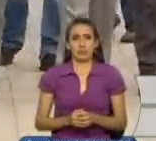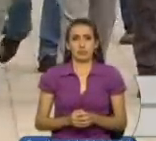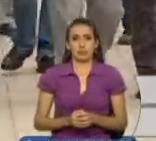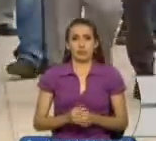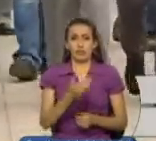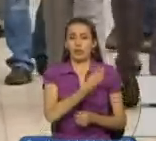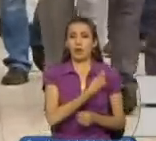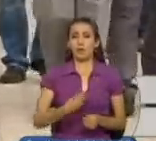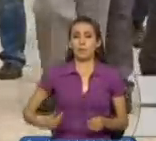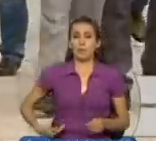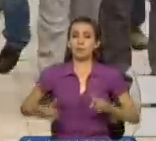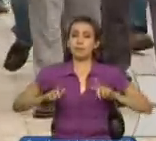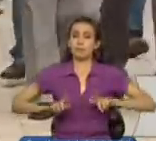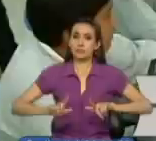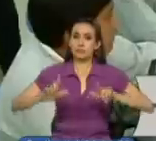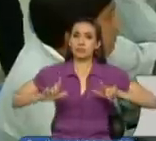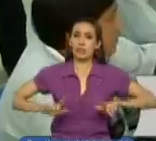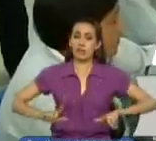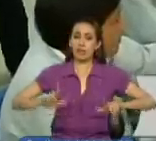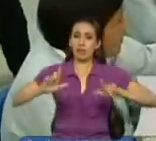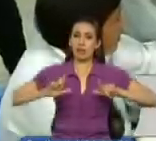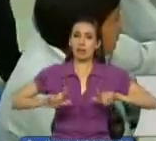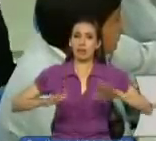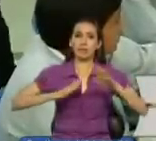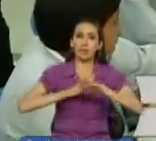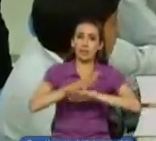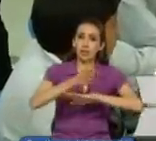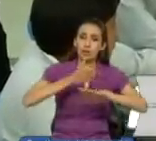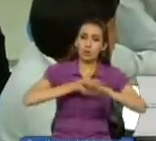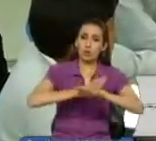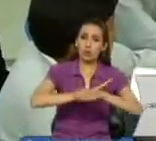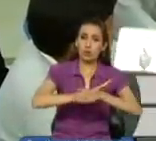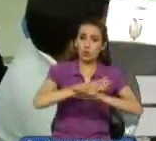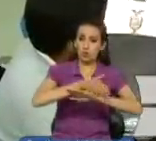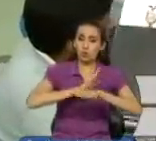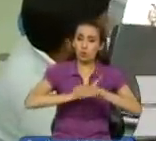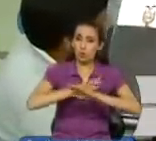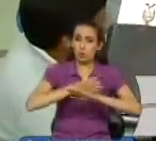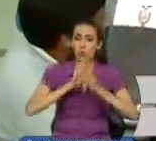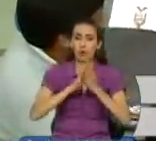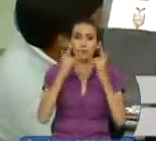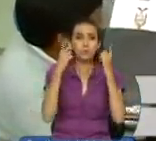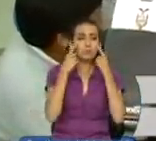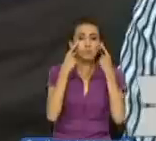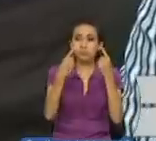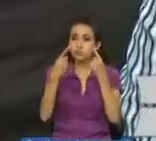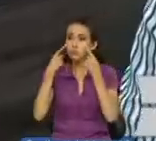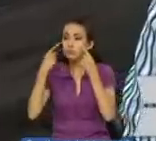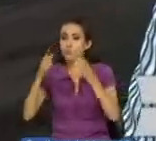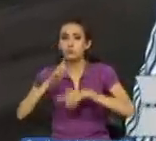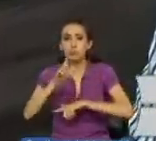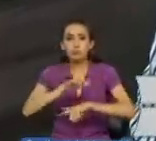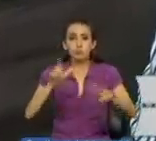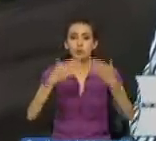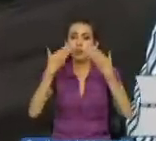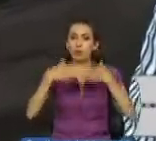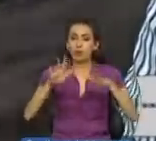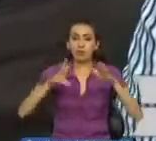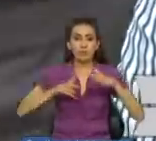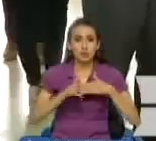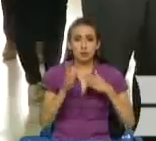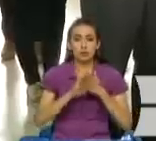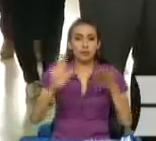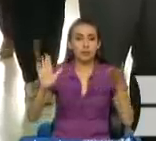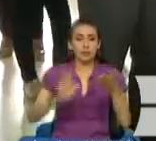calidad pública lening Moreno luego de constatar en un recorrido la funcionalidad de cada espacio dio por inaugurada la unidad